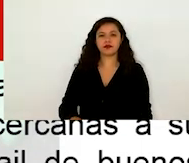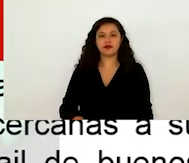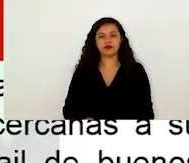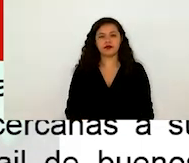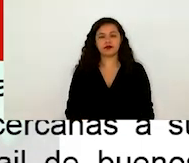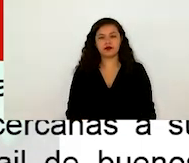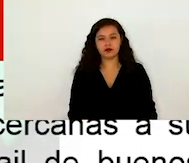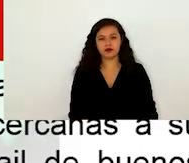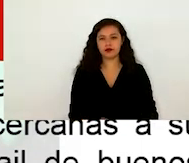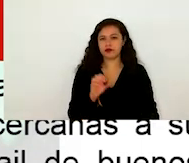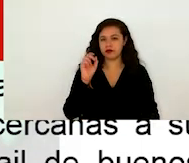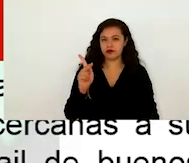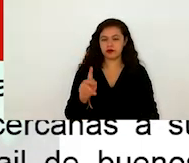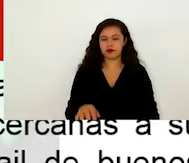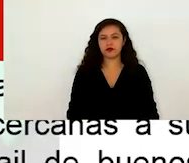ok